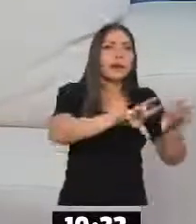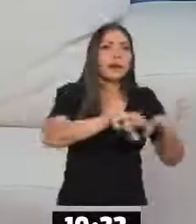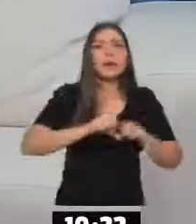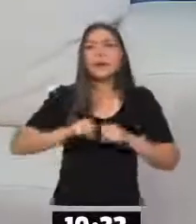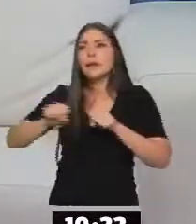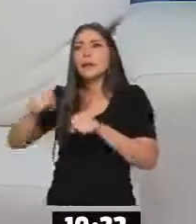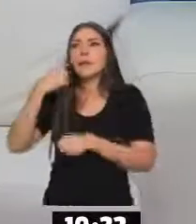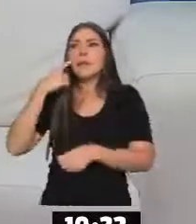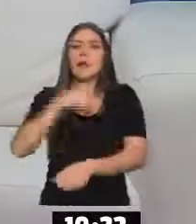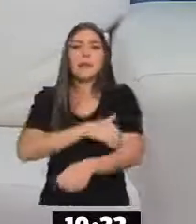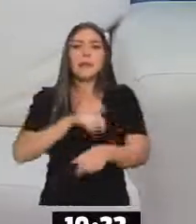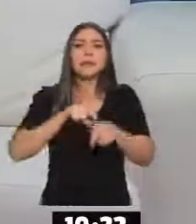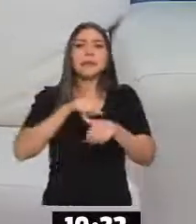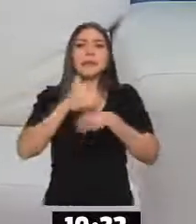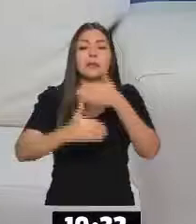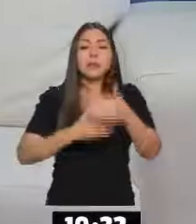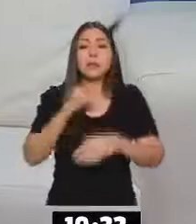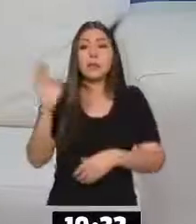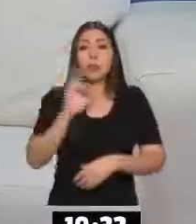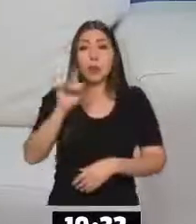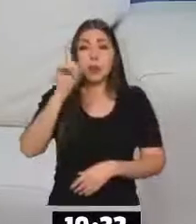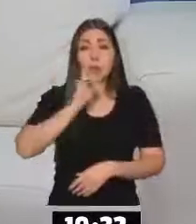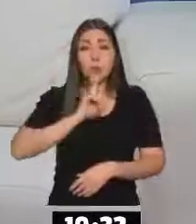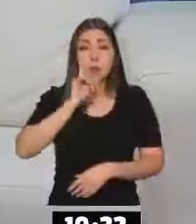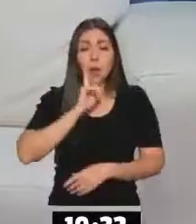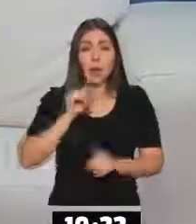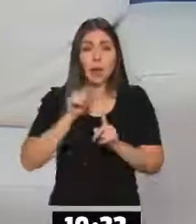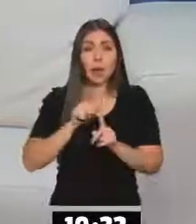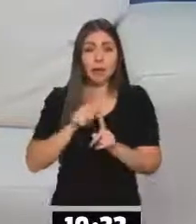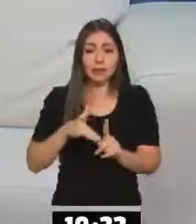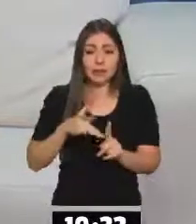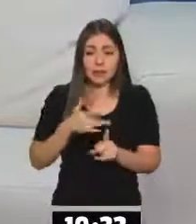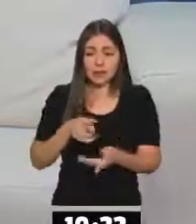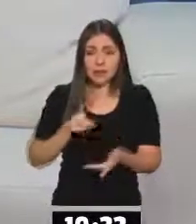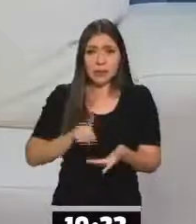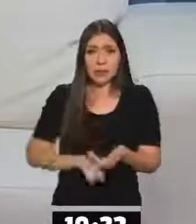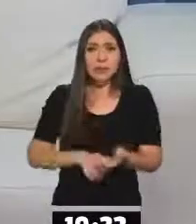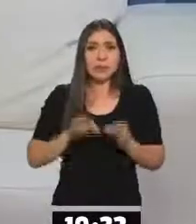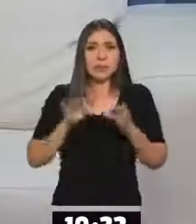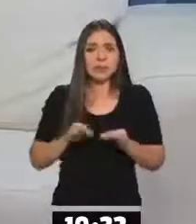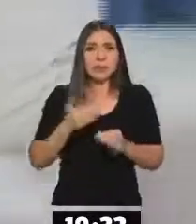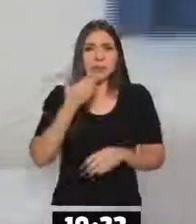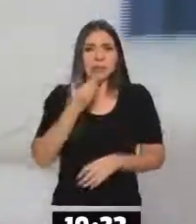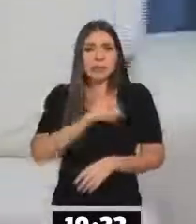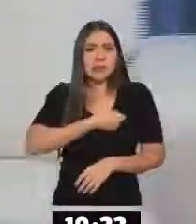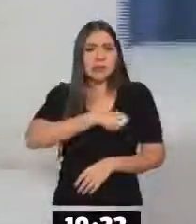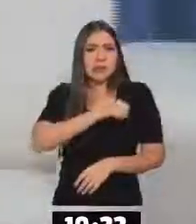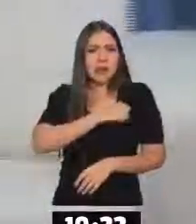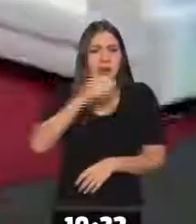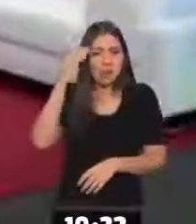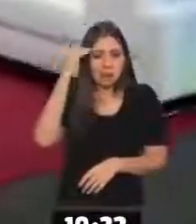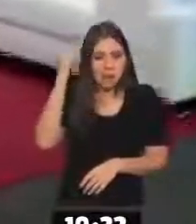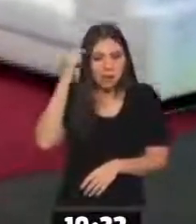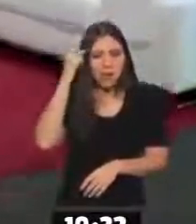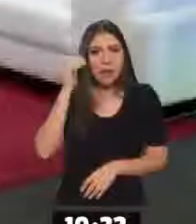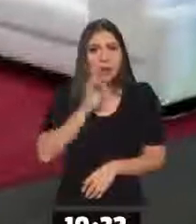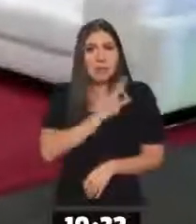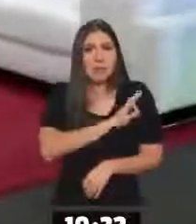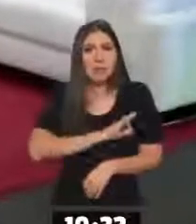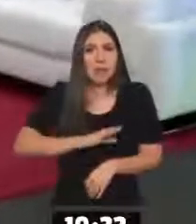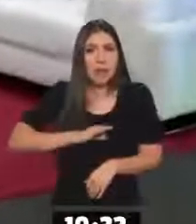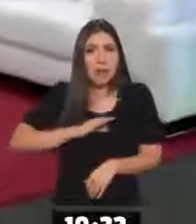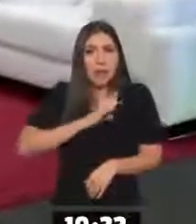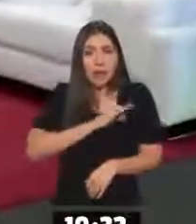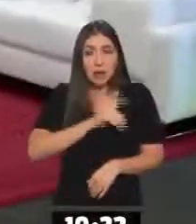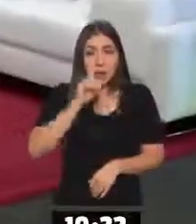por mantener una familia. Sí, ¿no? Y si tenemos una mujer feliz, sana mentalmente, sana espiritualmente, wow, o